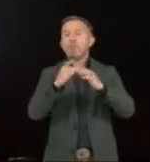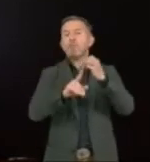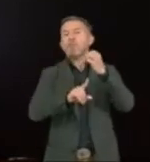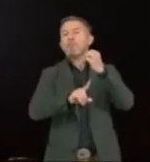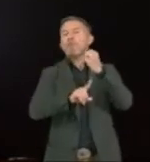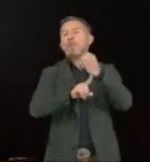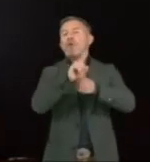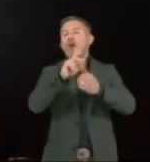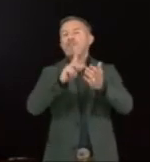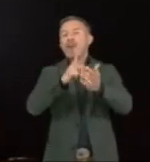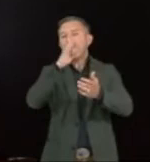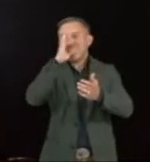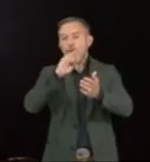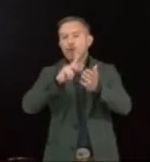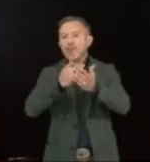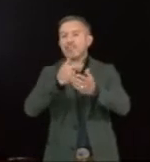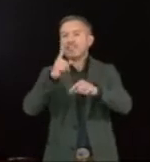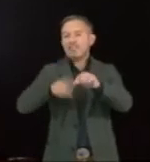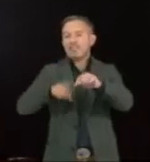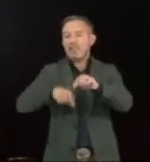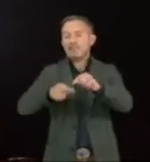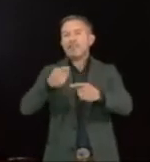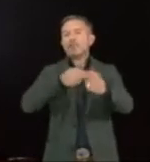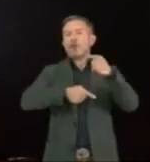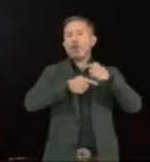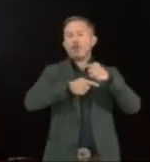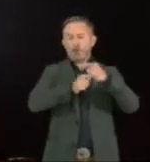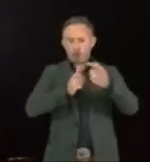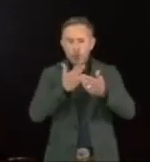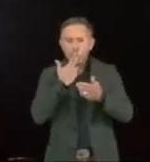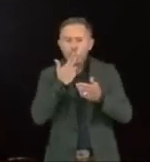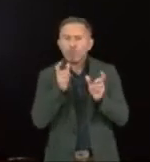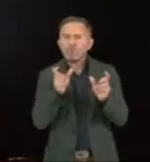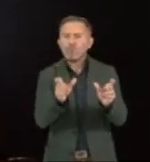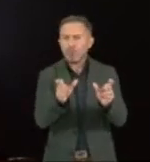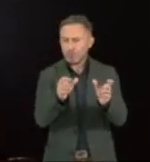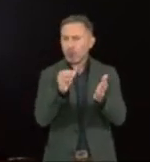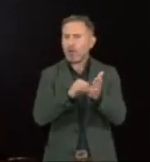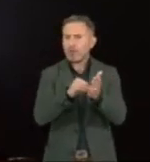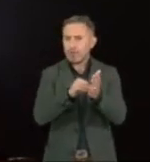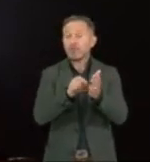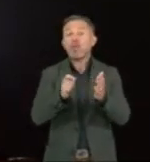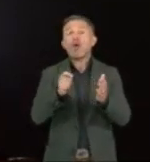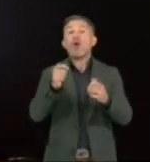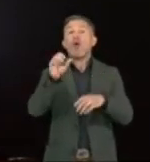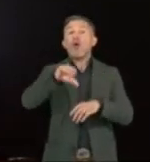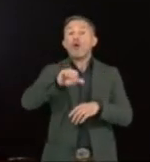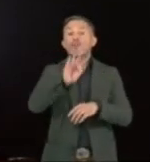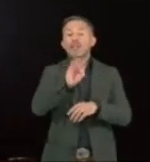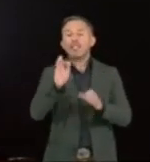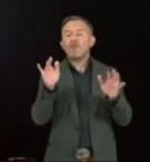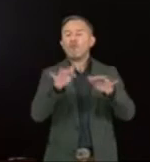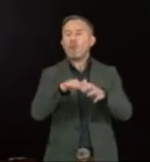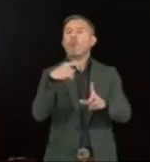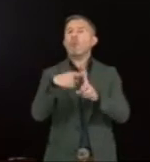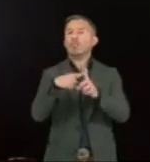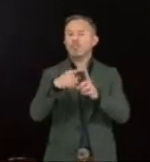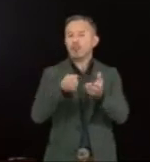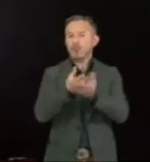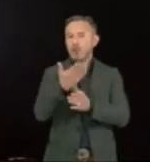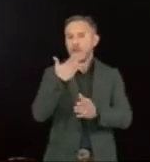regresiones la de hoy en suma fue una jornada exitosa agradezco el compromiso de todas y todos los